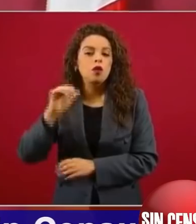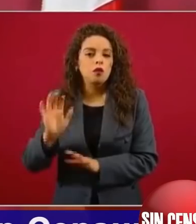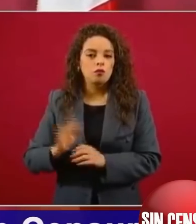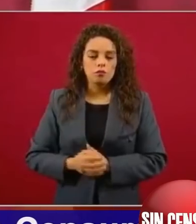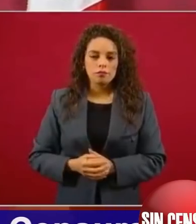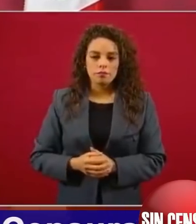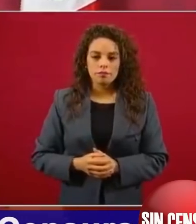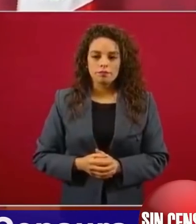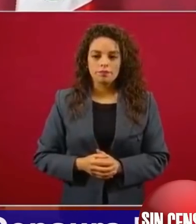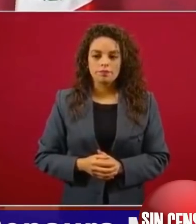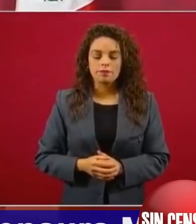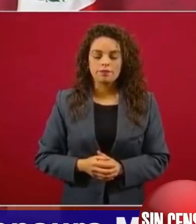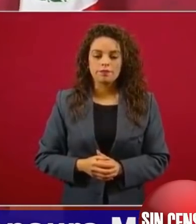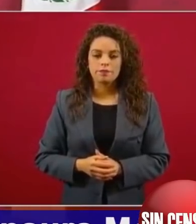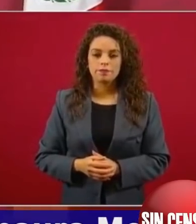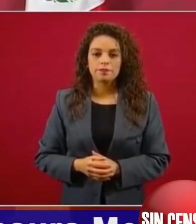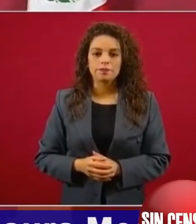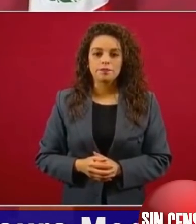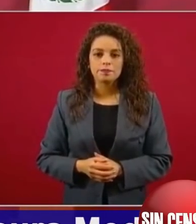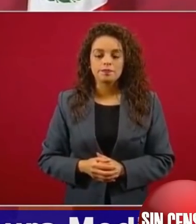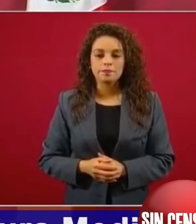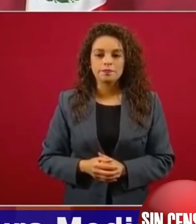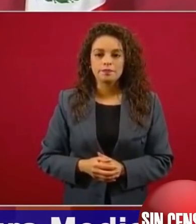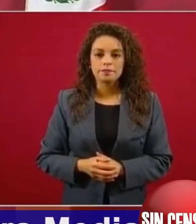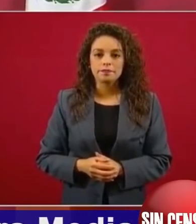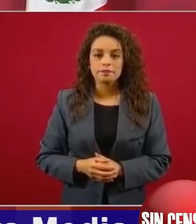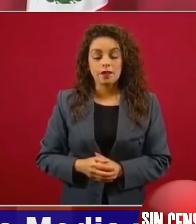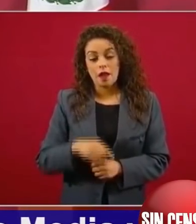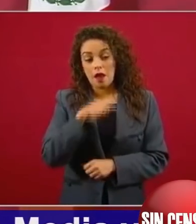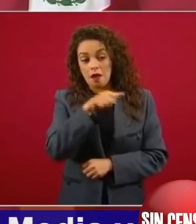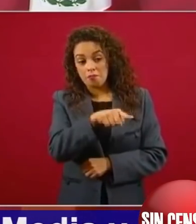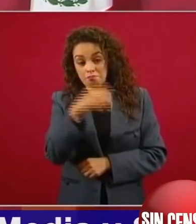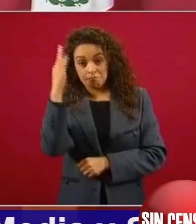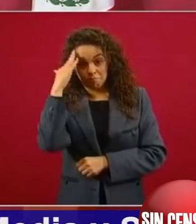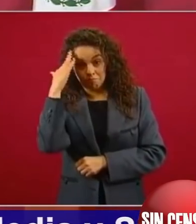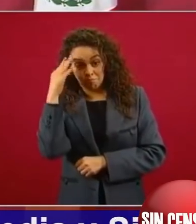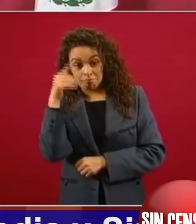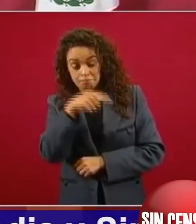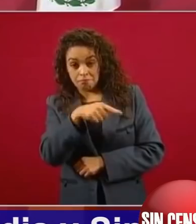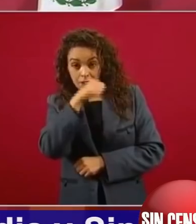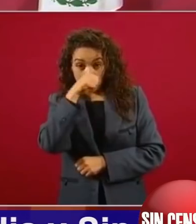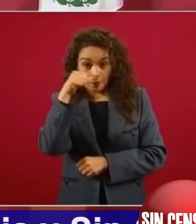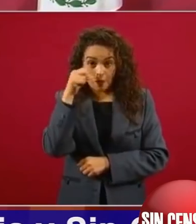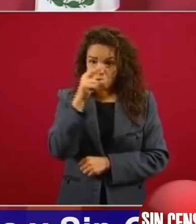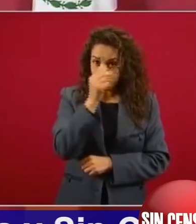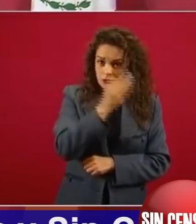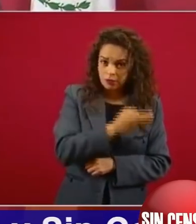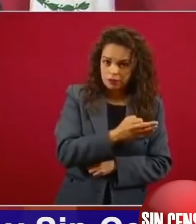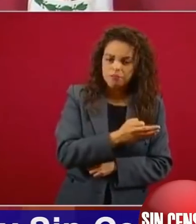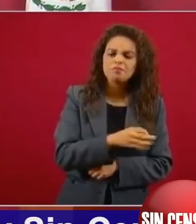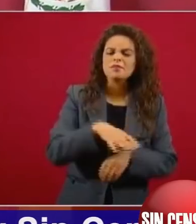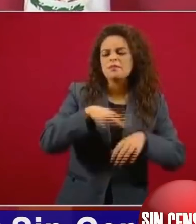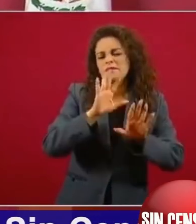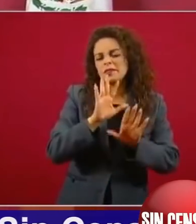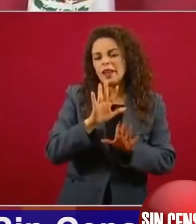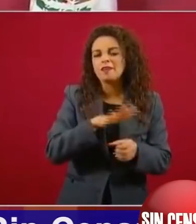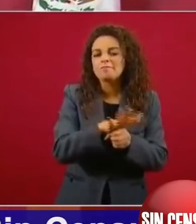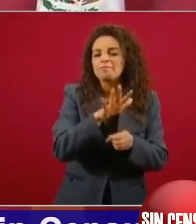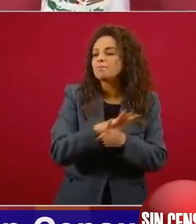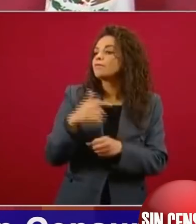Si el delegado de Benito Juárez no aceptaba, se iba a ver al presidente municipal de